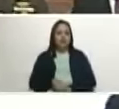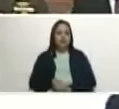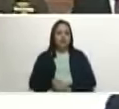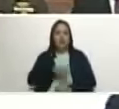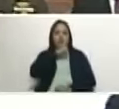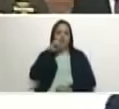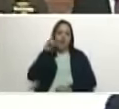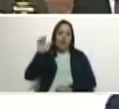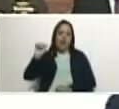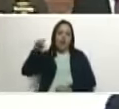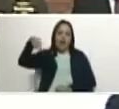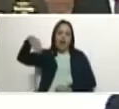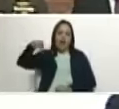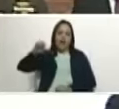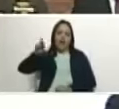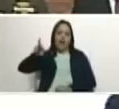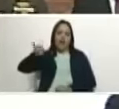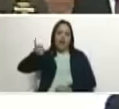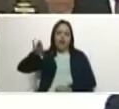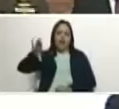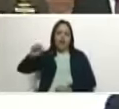América